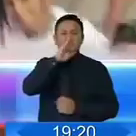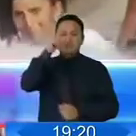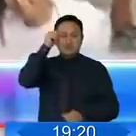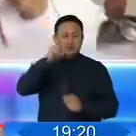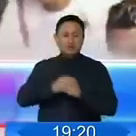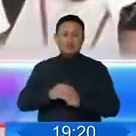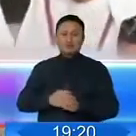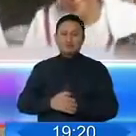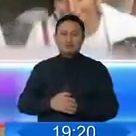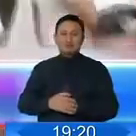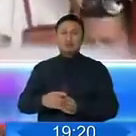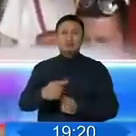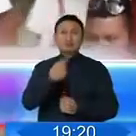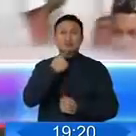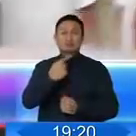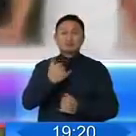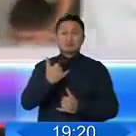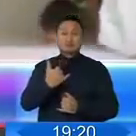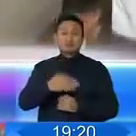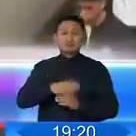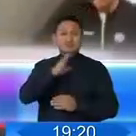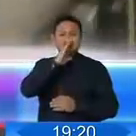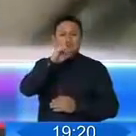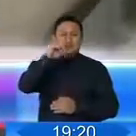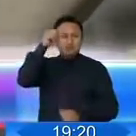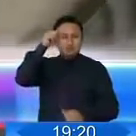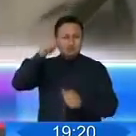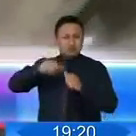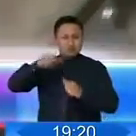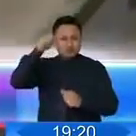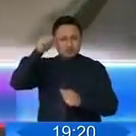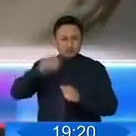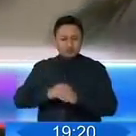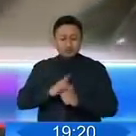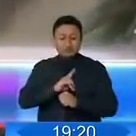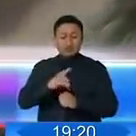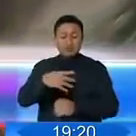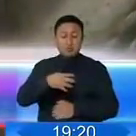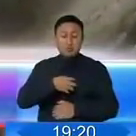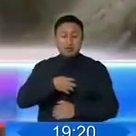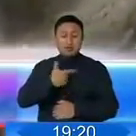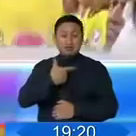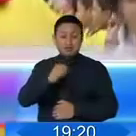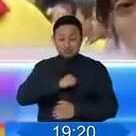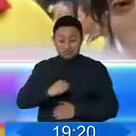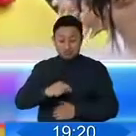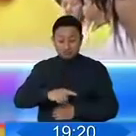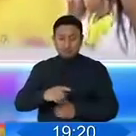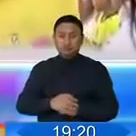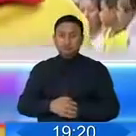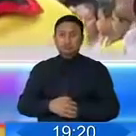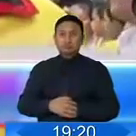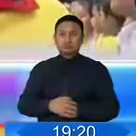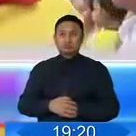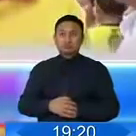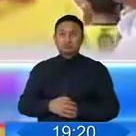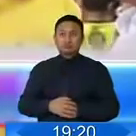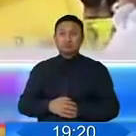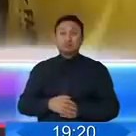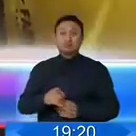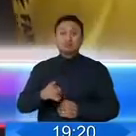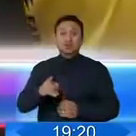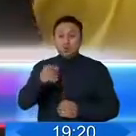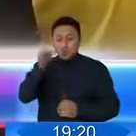siempre. Aquí manifestaron que estarán en sus mentes y corazones cada vez que Barcelona celebre un gol. El día que se iba al estadio, estuvo en mi